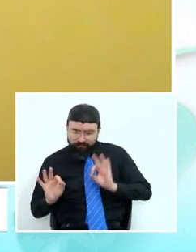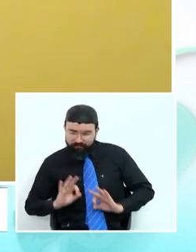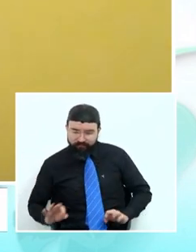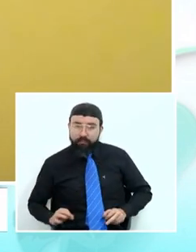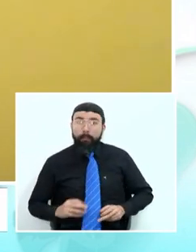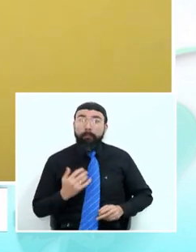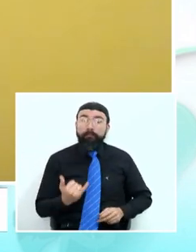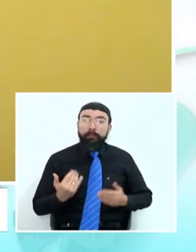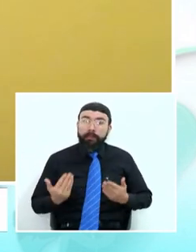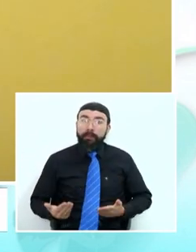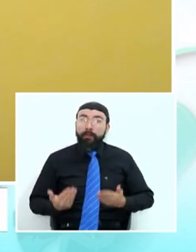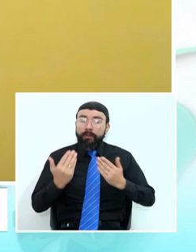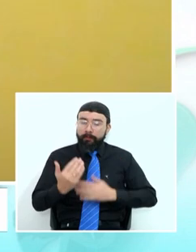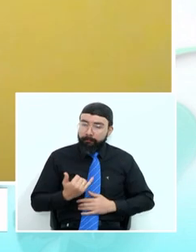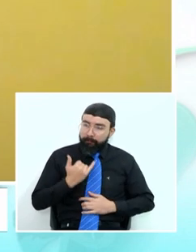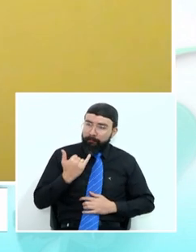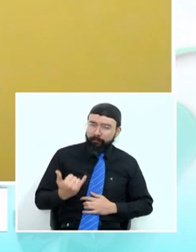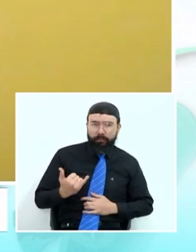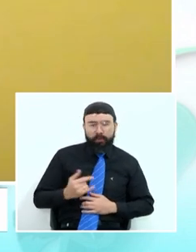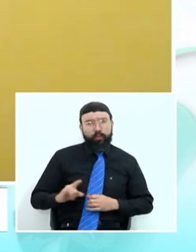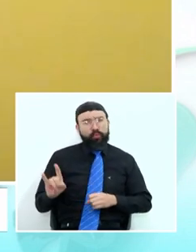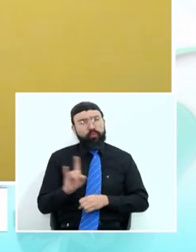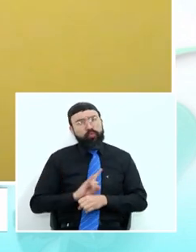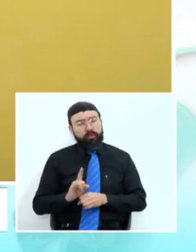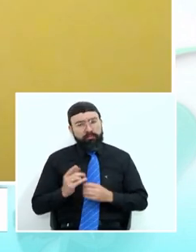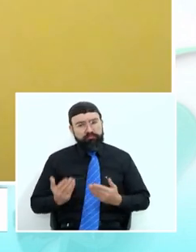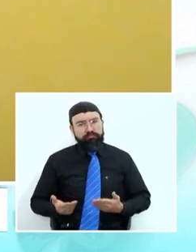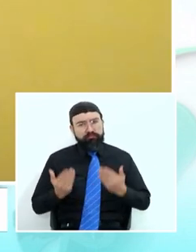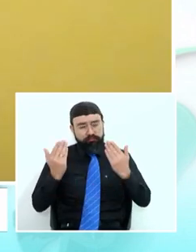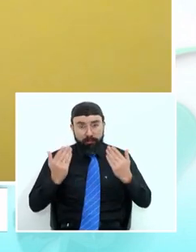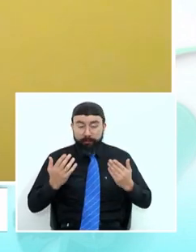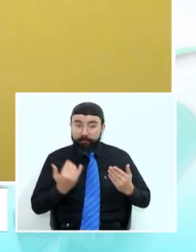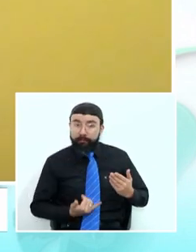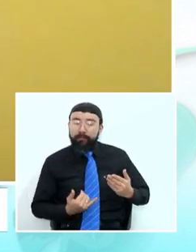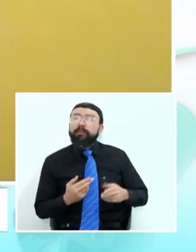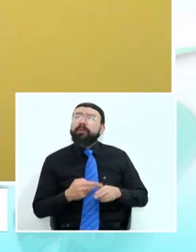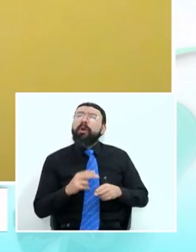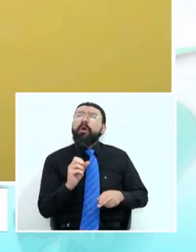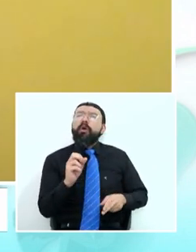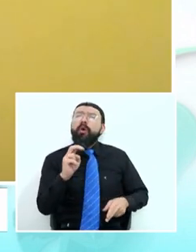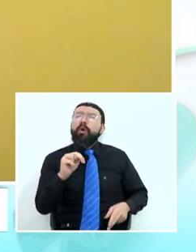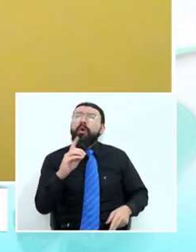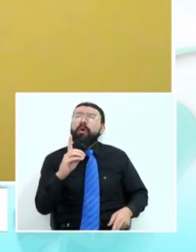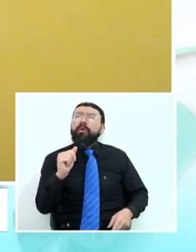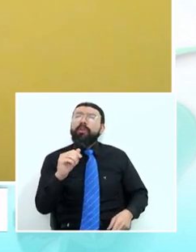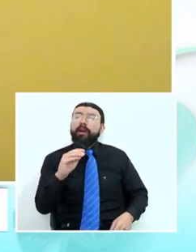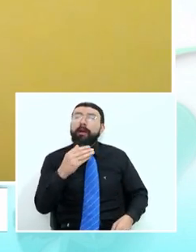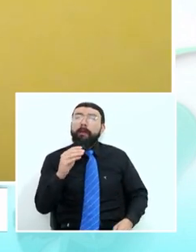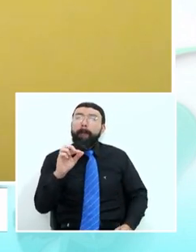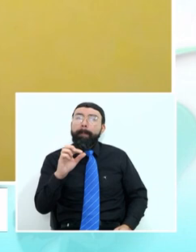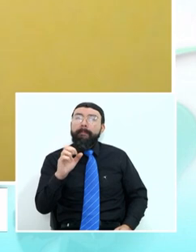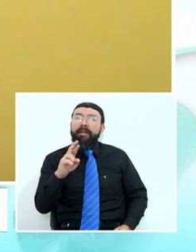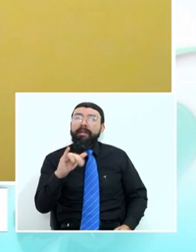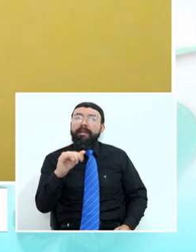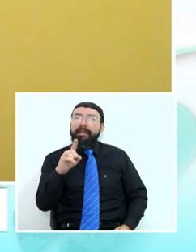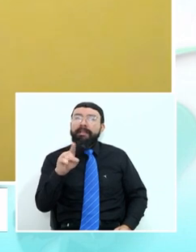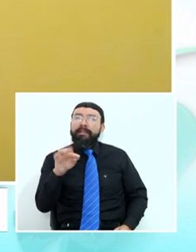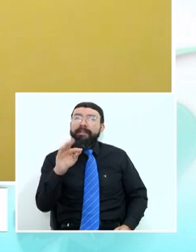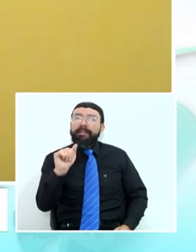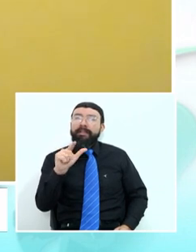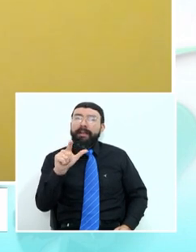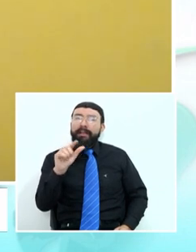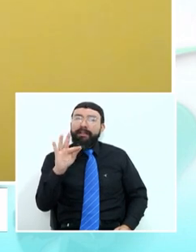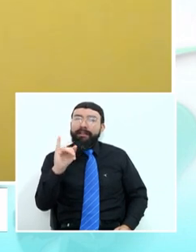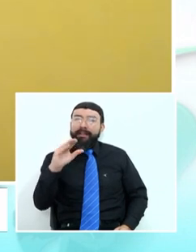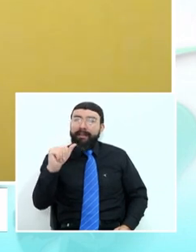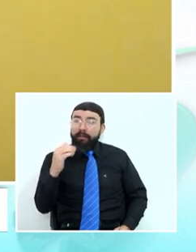onda peristáltica funcione. Porque cuando la onda peristáltica empieza a tener problemas y